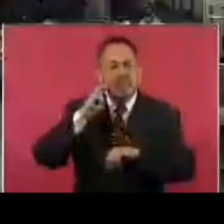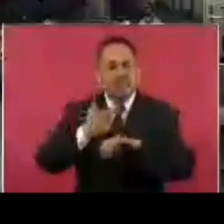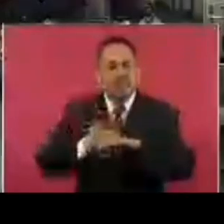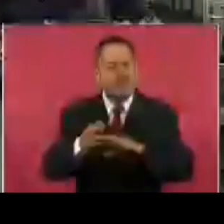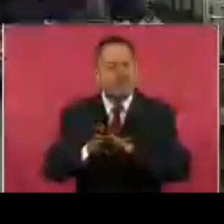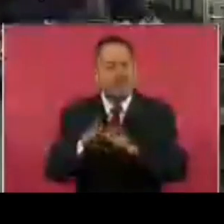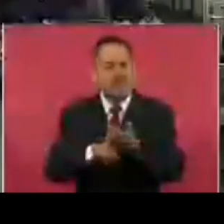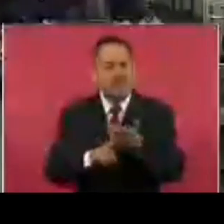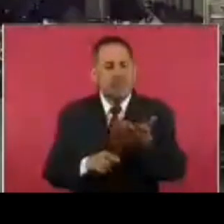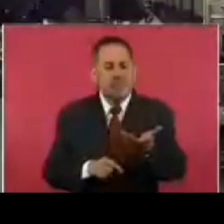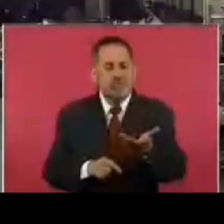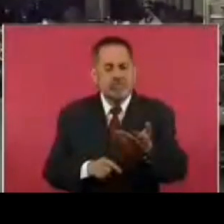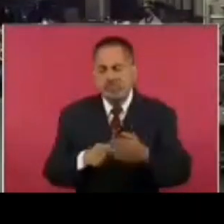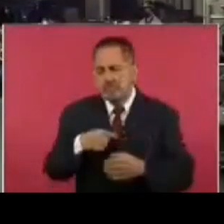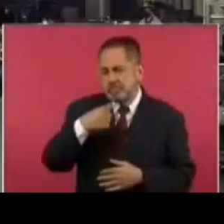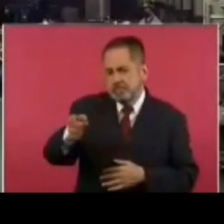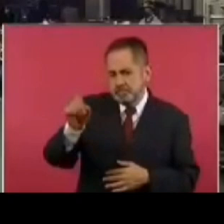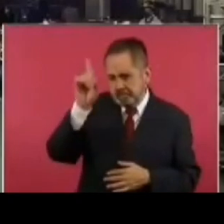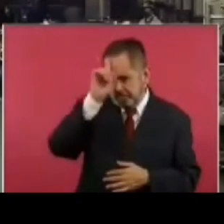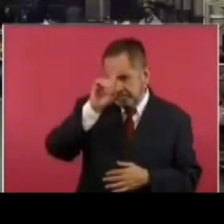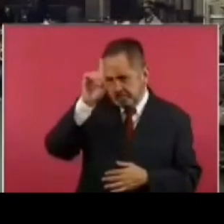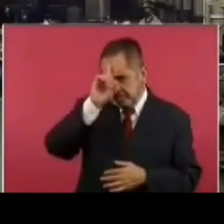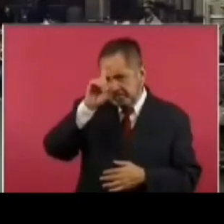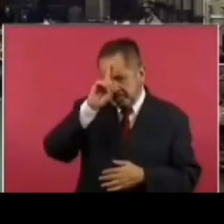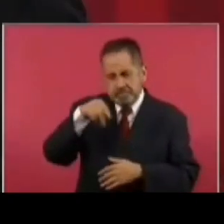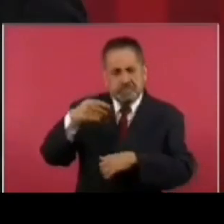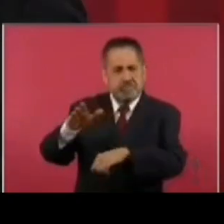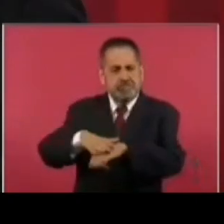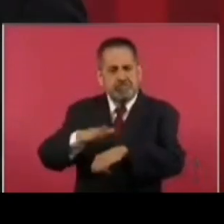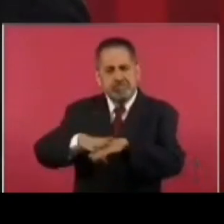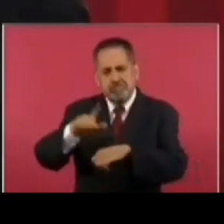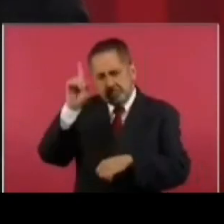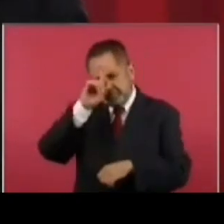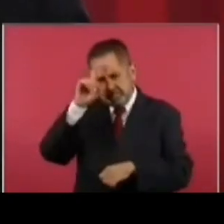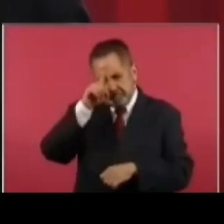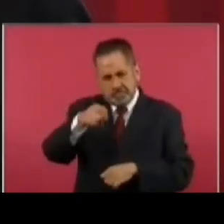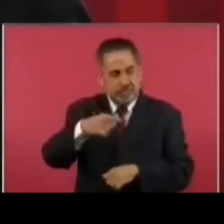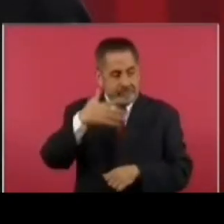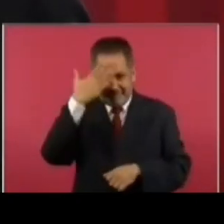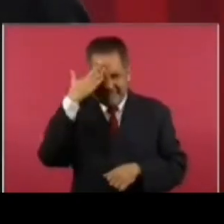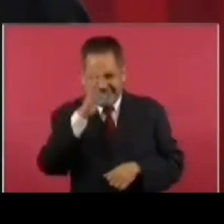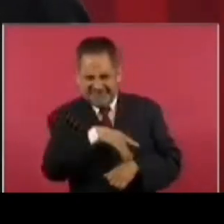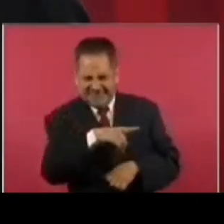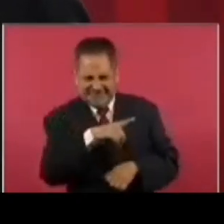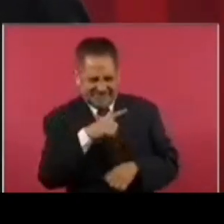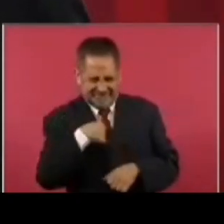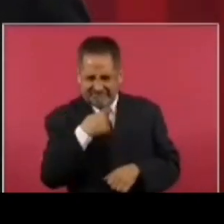¿qué le recomendaría yo a esta señora?